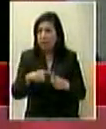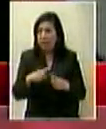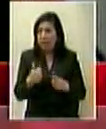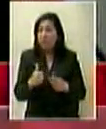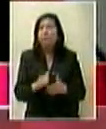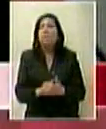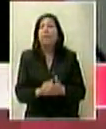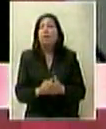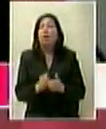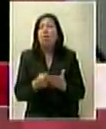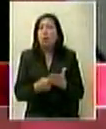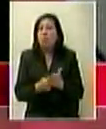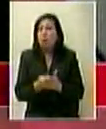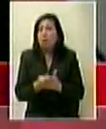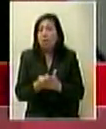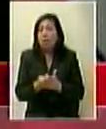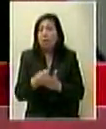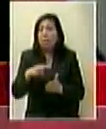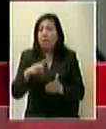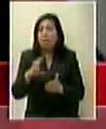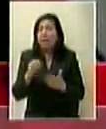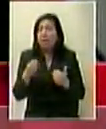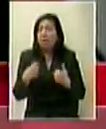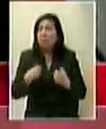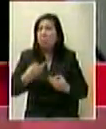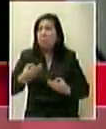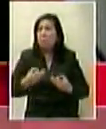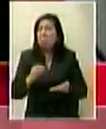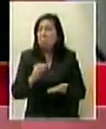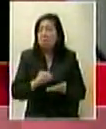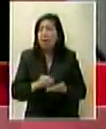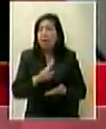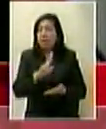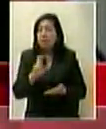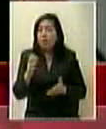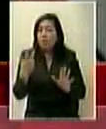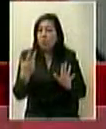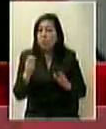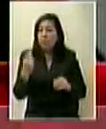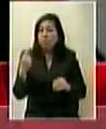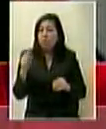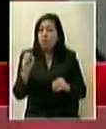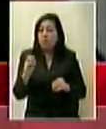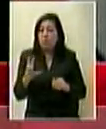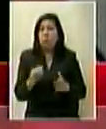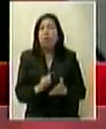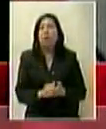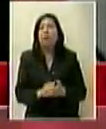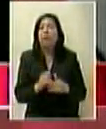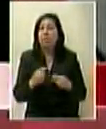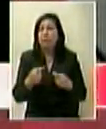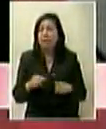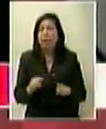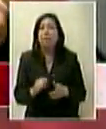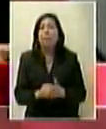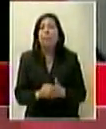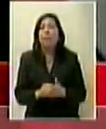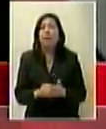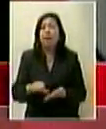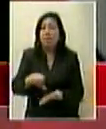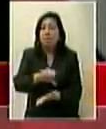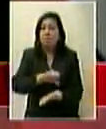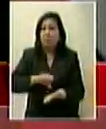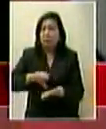este programa Compras a la MIPE, que tiene un presupuesto de más de 380 millones de soles, permita dinamizar los